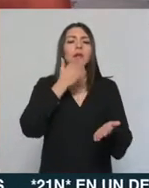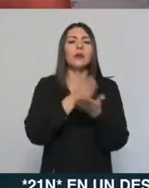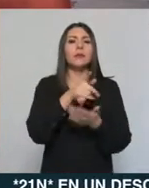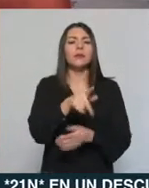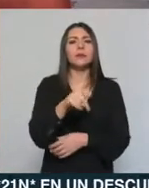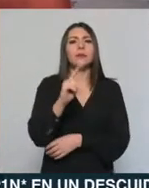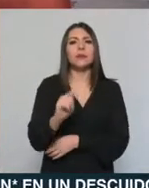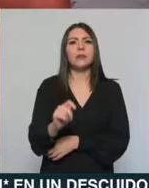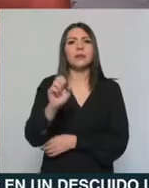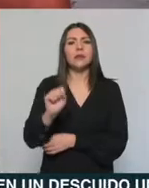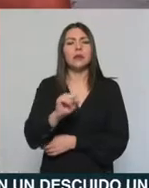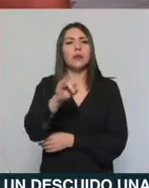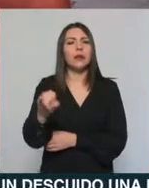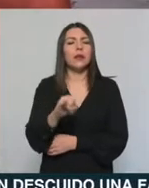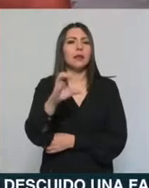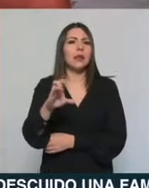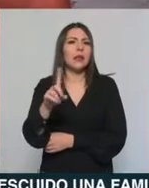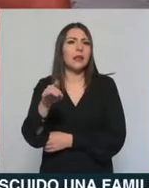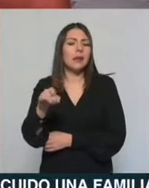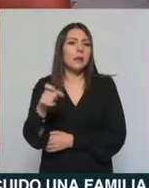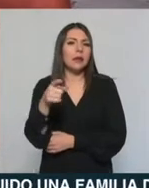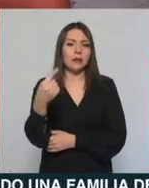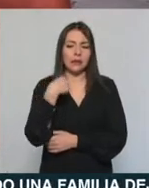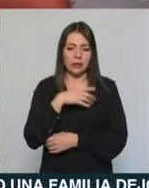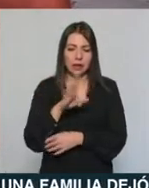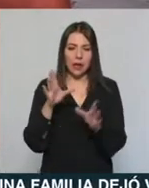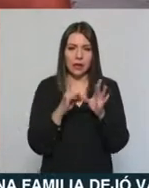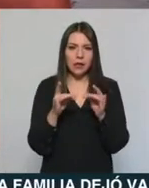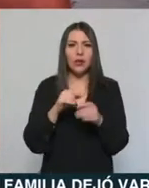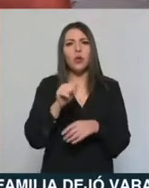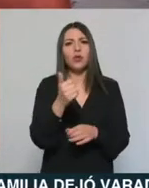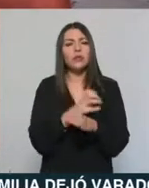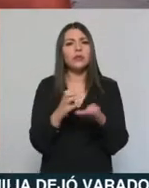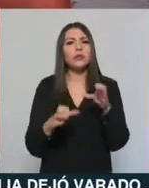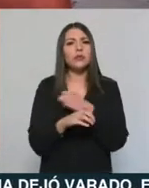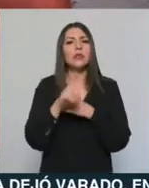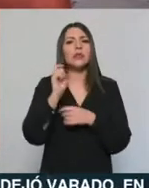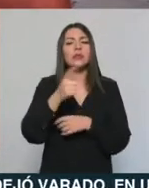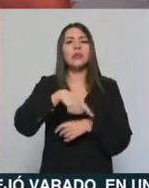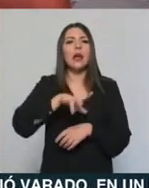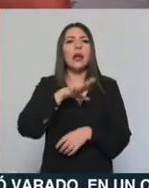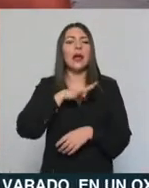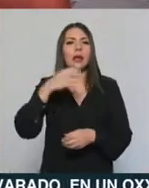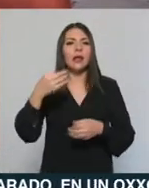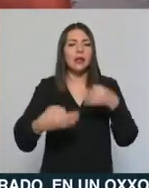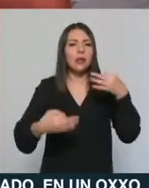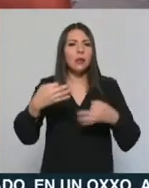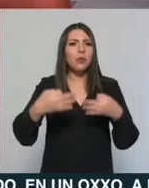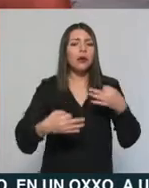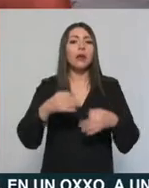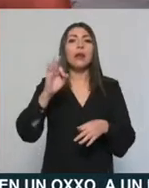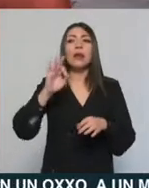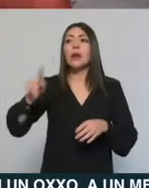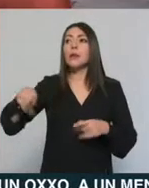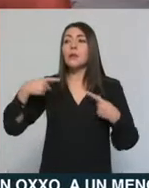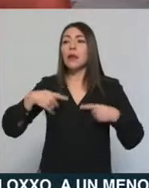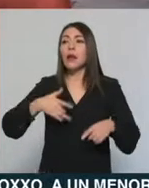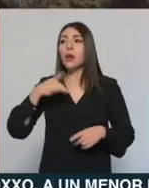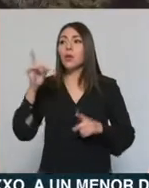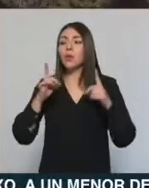Ciudad de México? Nos platicó ya de sus servicios, ¿qué otros servicios ofrece el tribunal? Para quienes nos escuchan esta mañana y tengan alguna duda, acudan directamente a